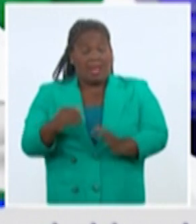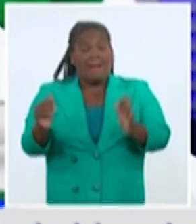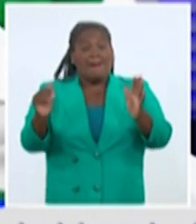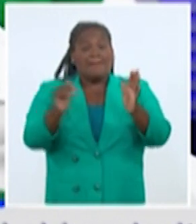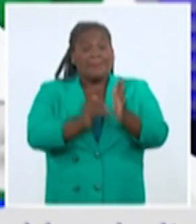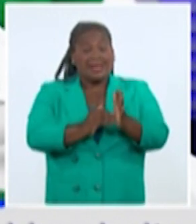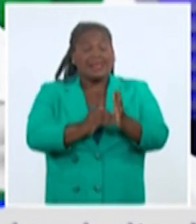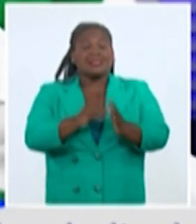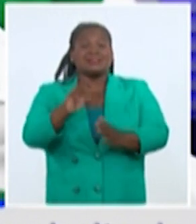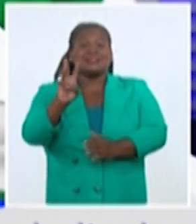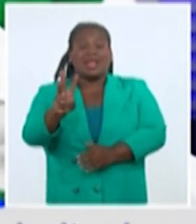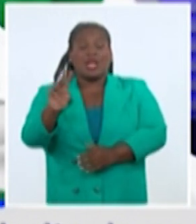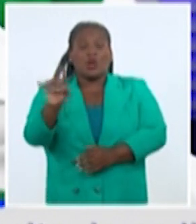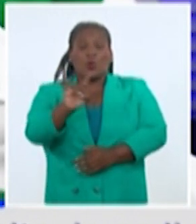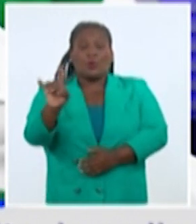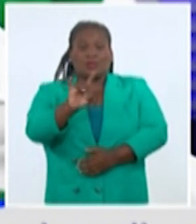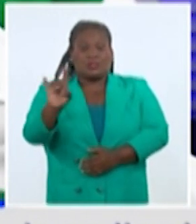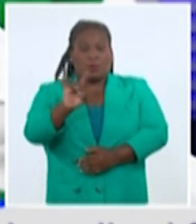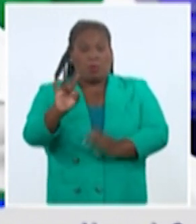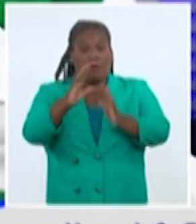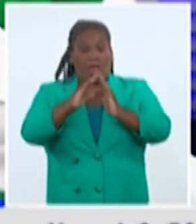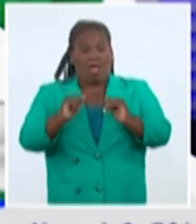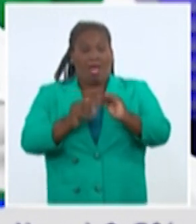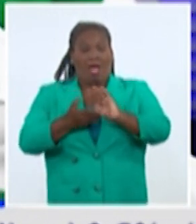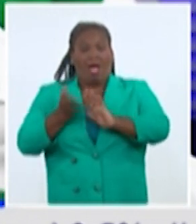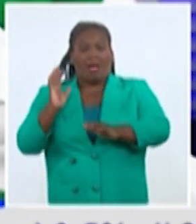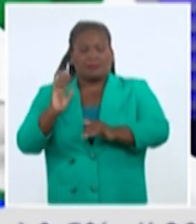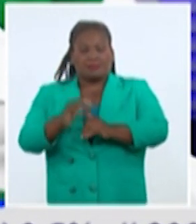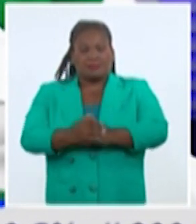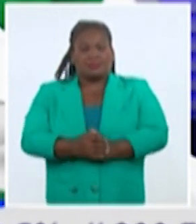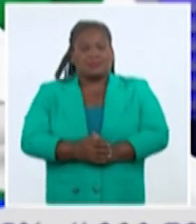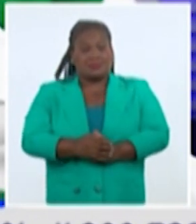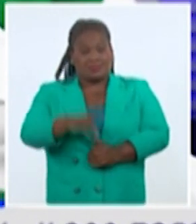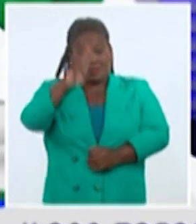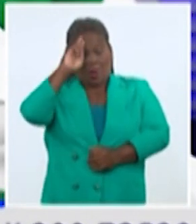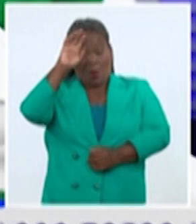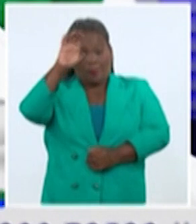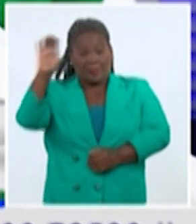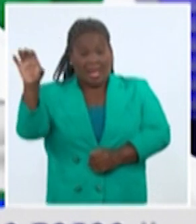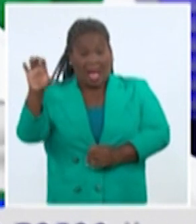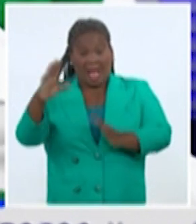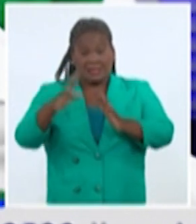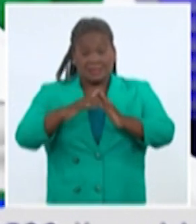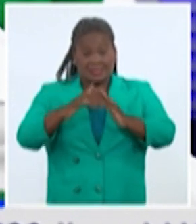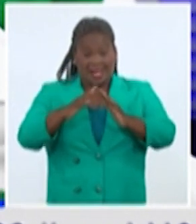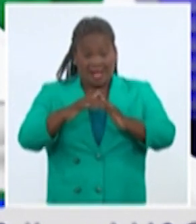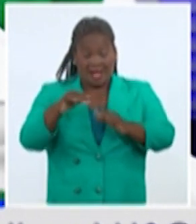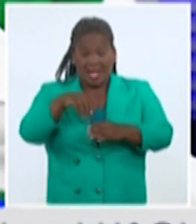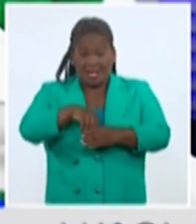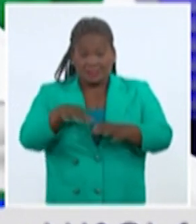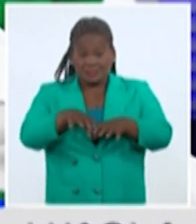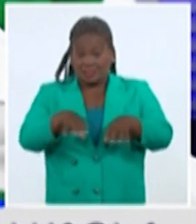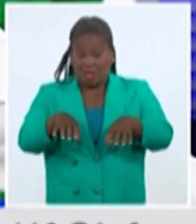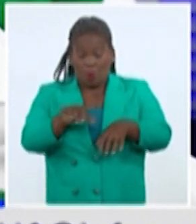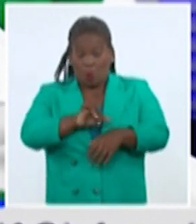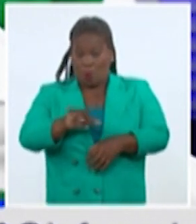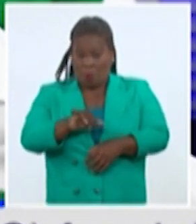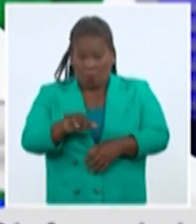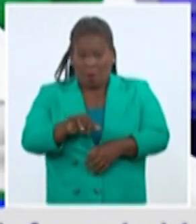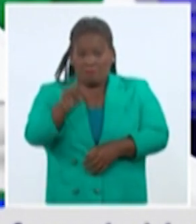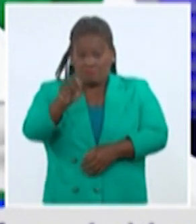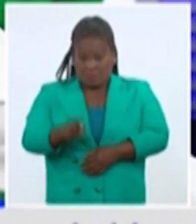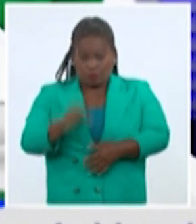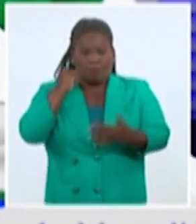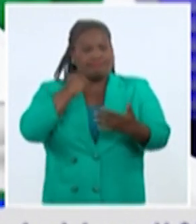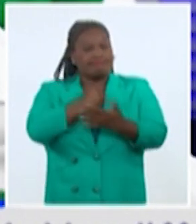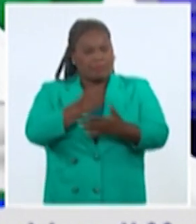1.399 altas de nuestros hospitales, de sus domicilios, a pacientes que estaban confirmados,